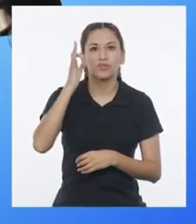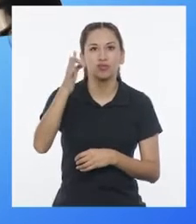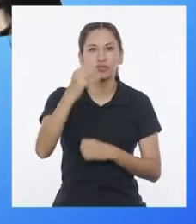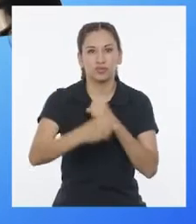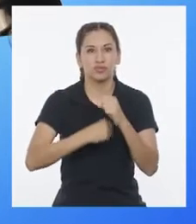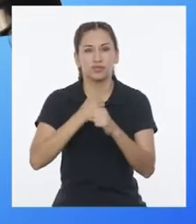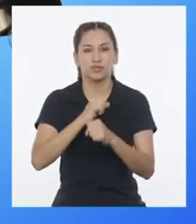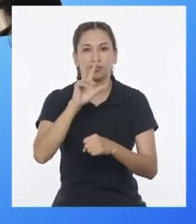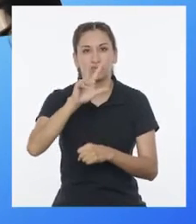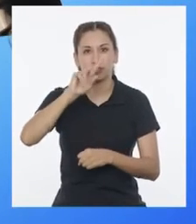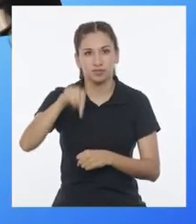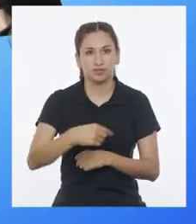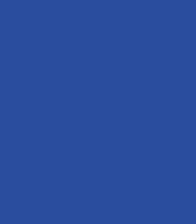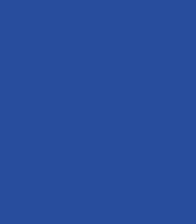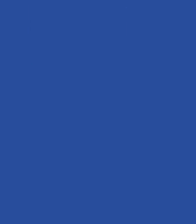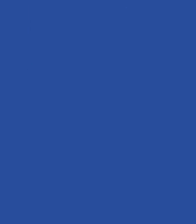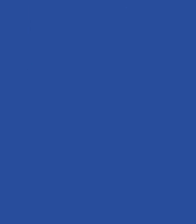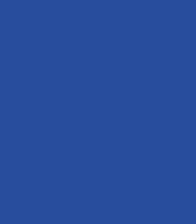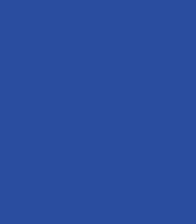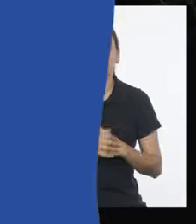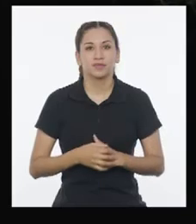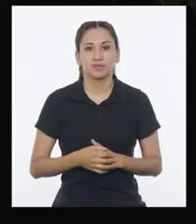año 3021?